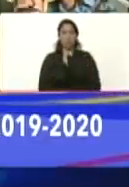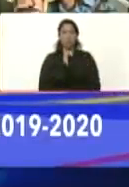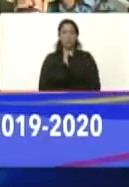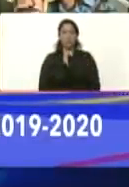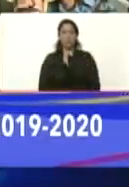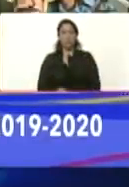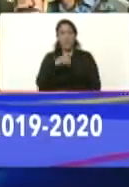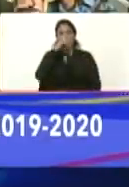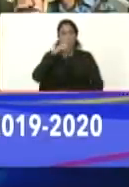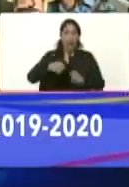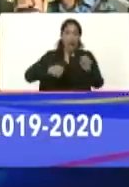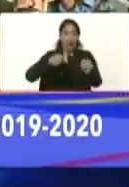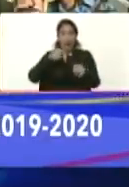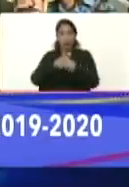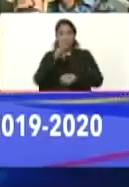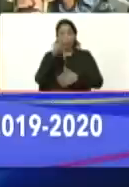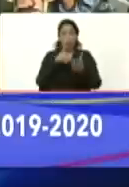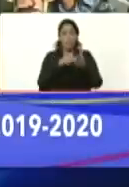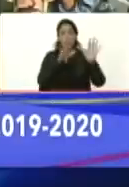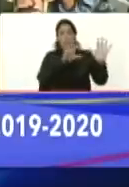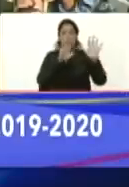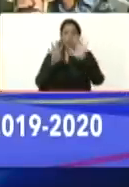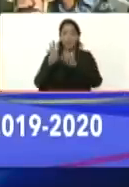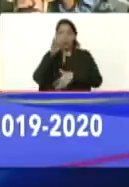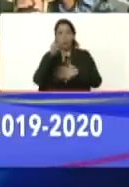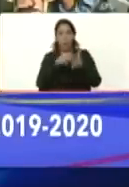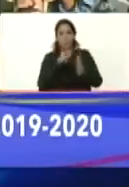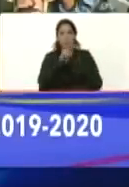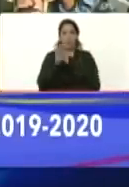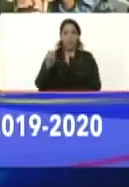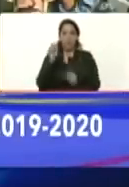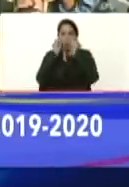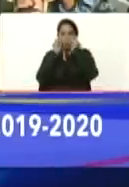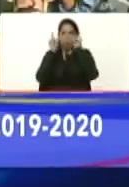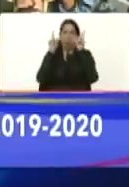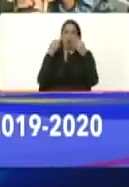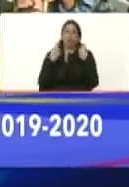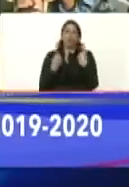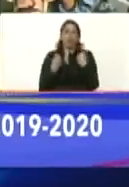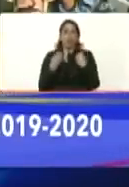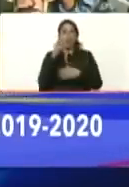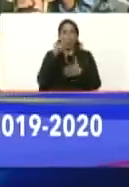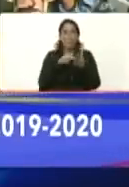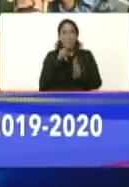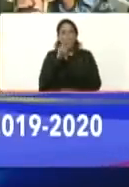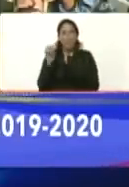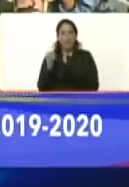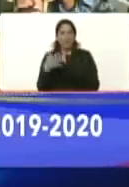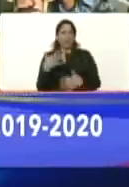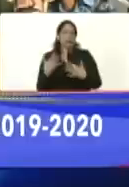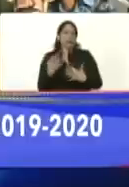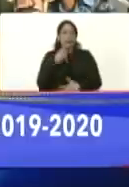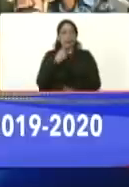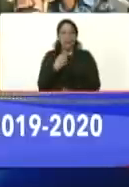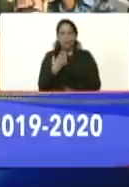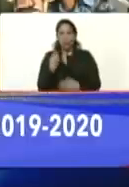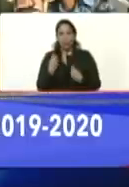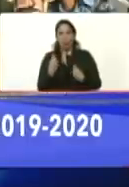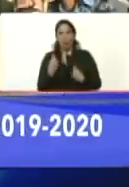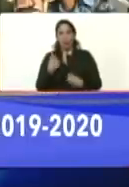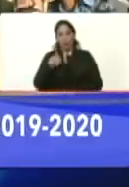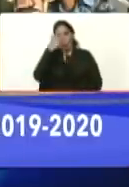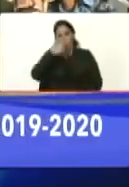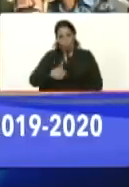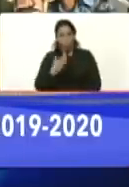este año 2019 2020 me sigue sorprendiendo decir 2020 aunque yo soy un hombre